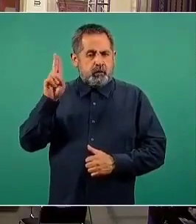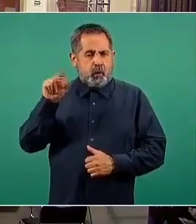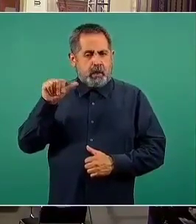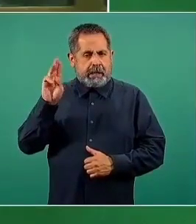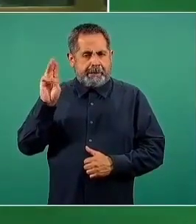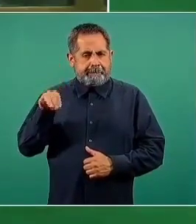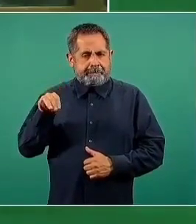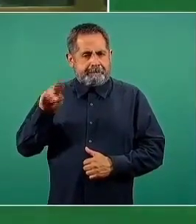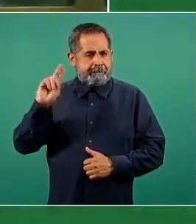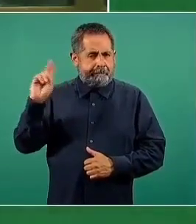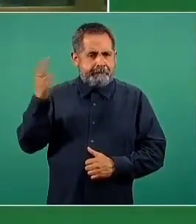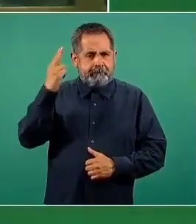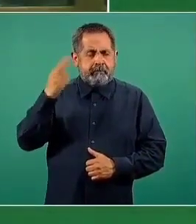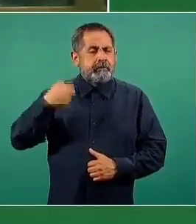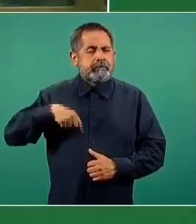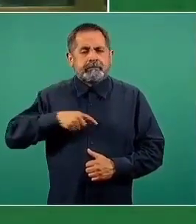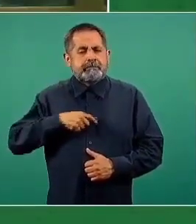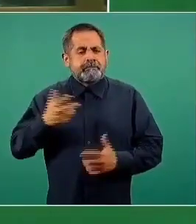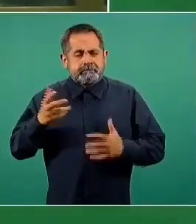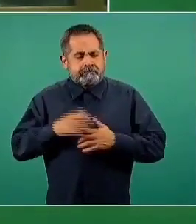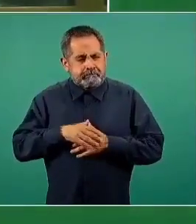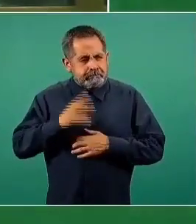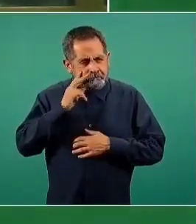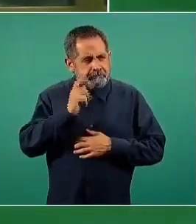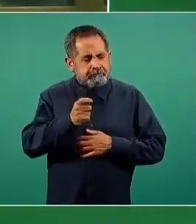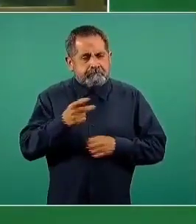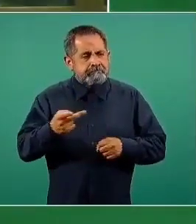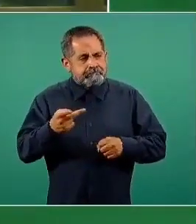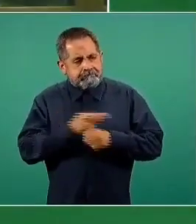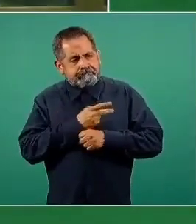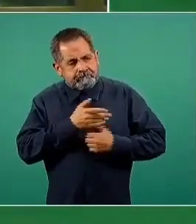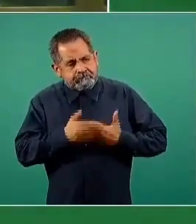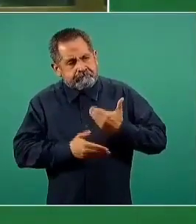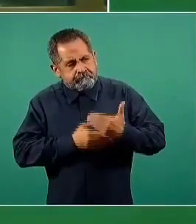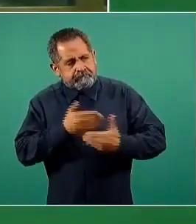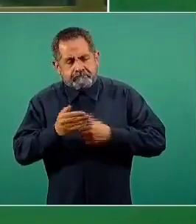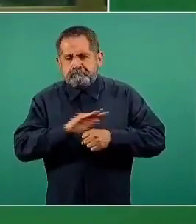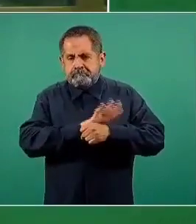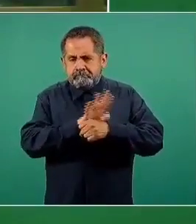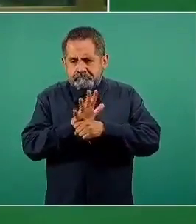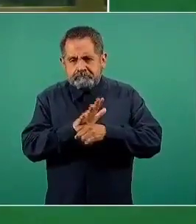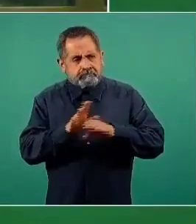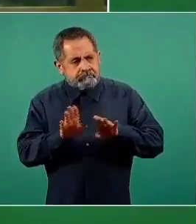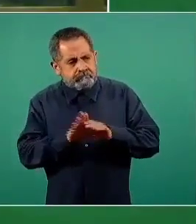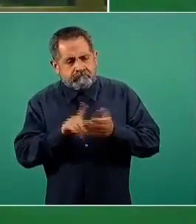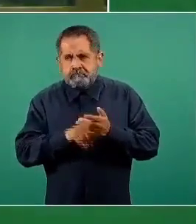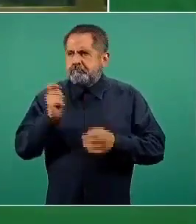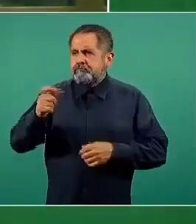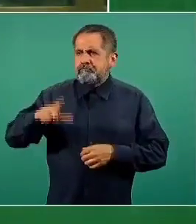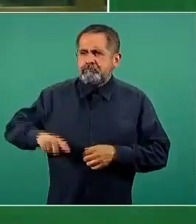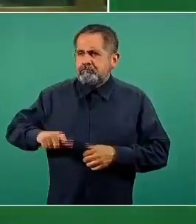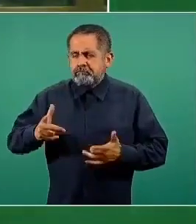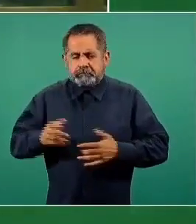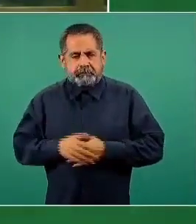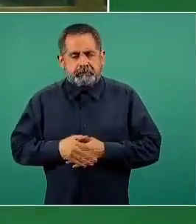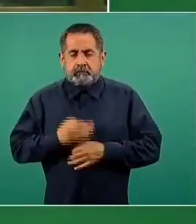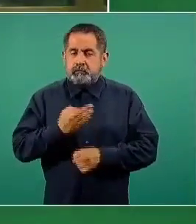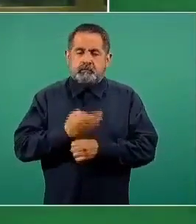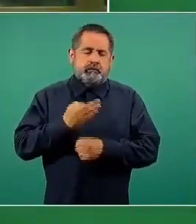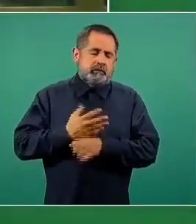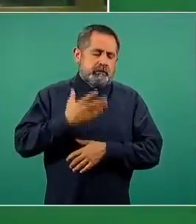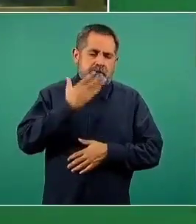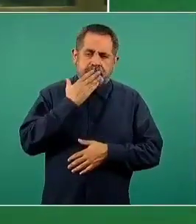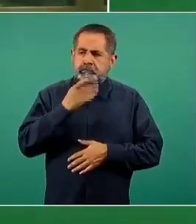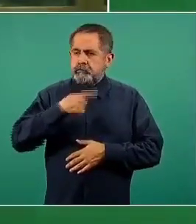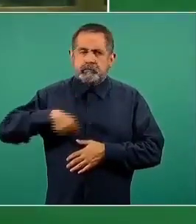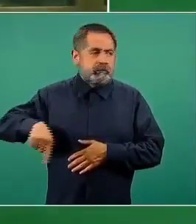de México hemos seguido con atención la evolución y la gestión de la pandemia, y celebramos hoy este seguimiento